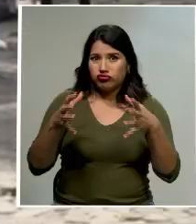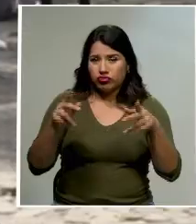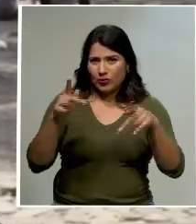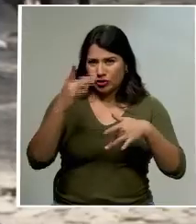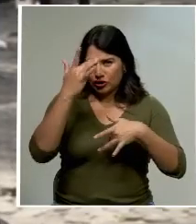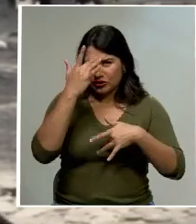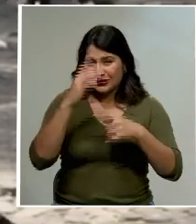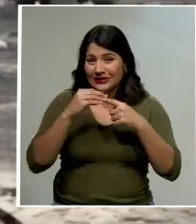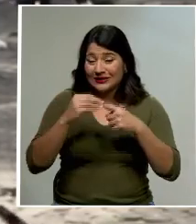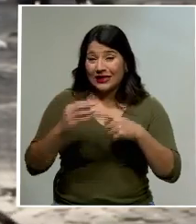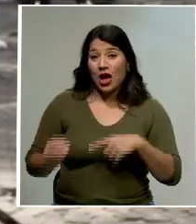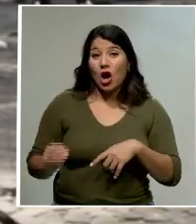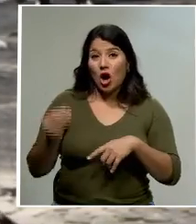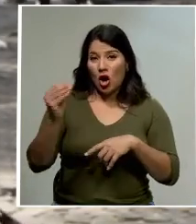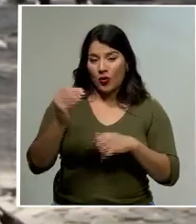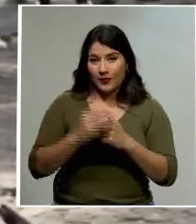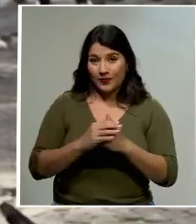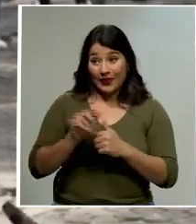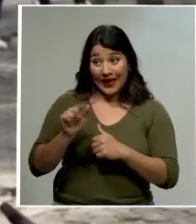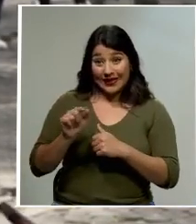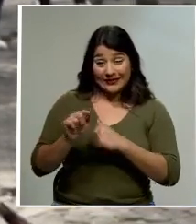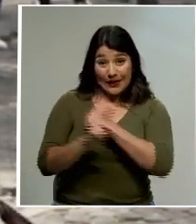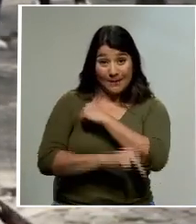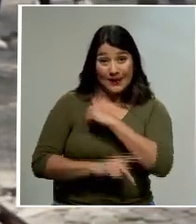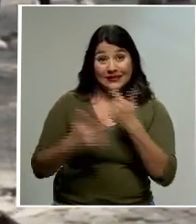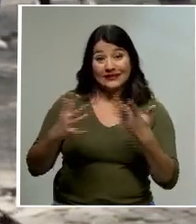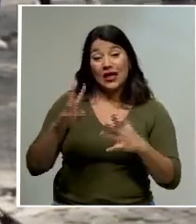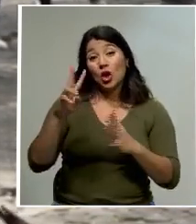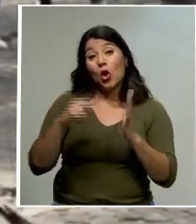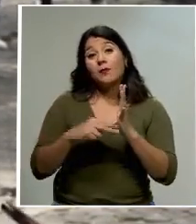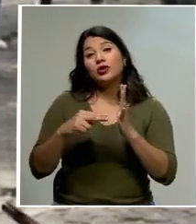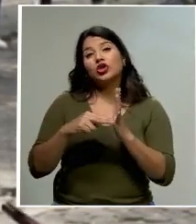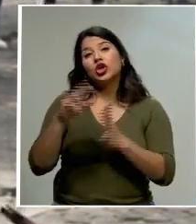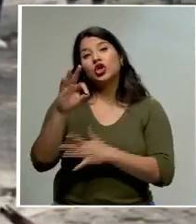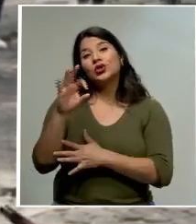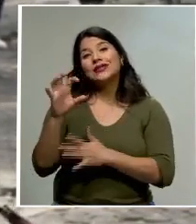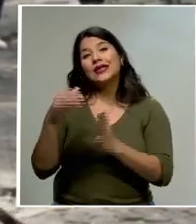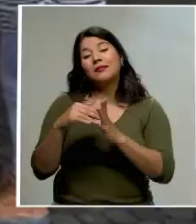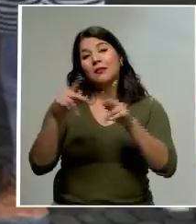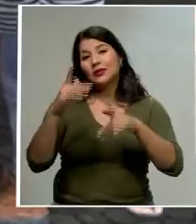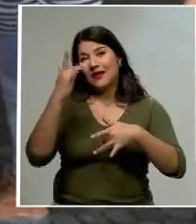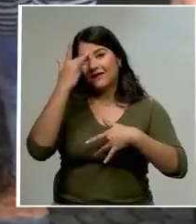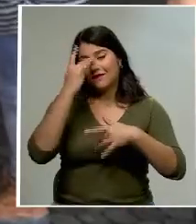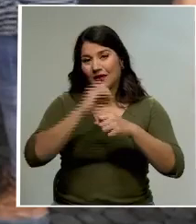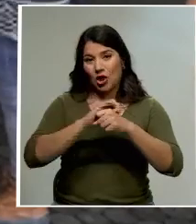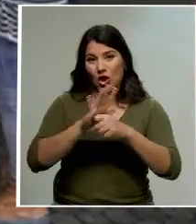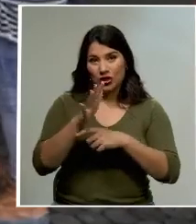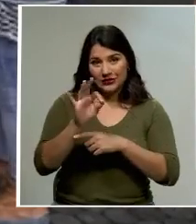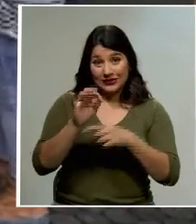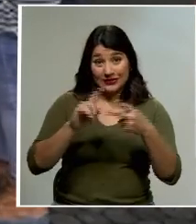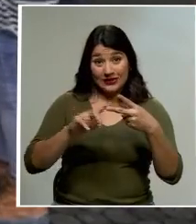los jóvenes. El país suma 2,900,000 casos confirmados de COVID-19 y